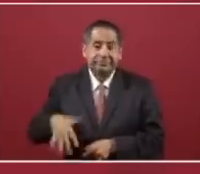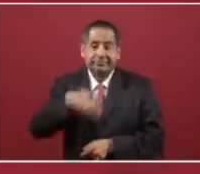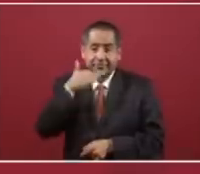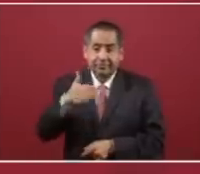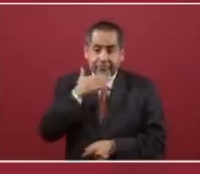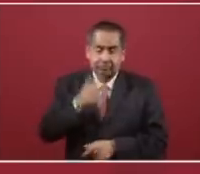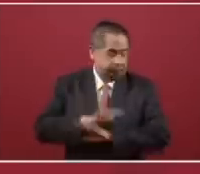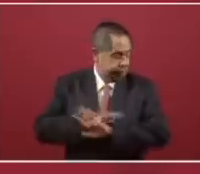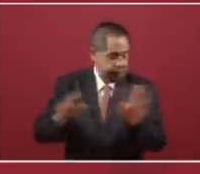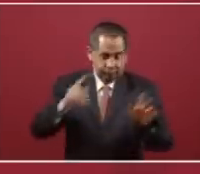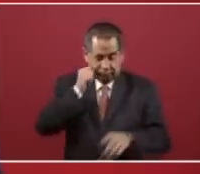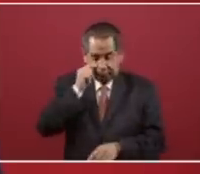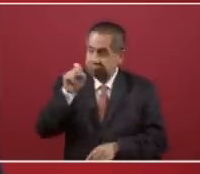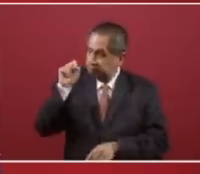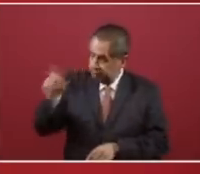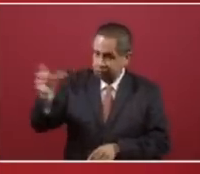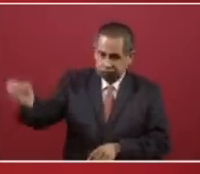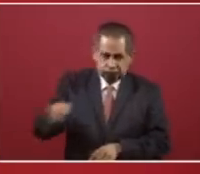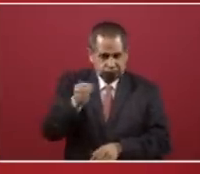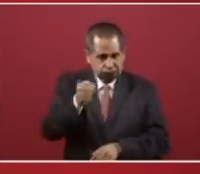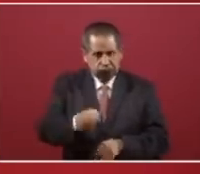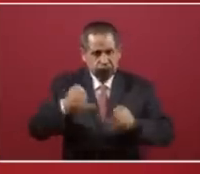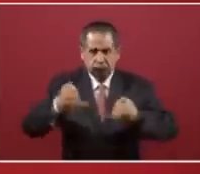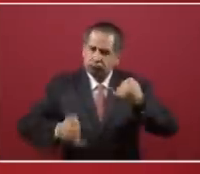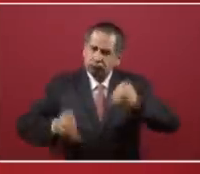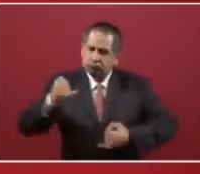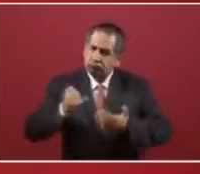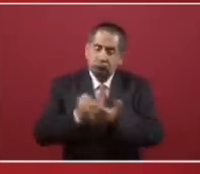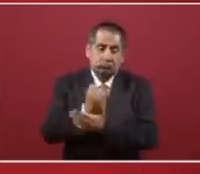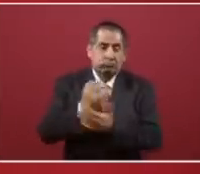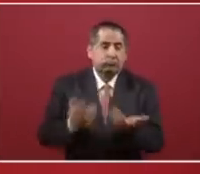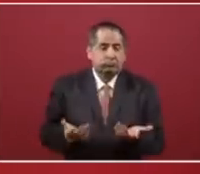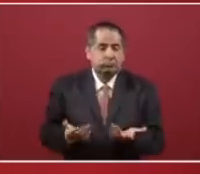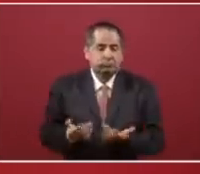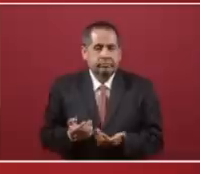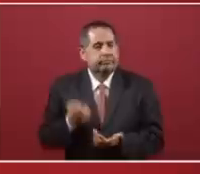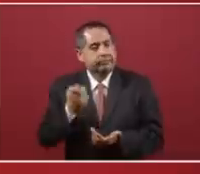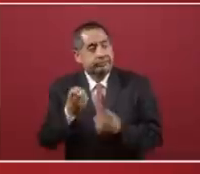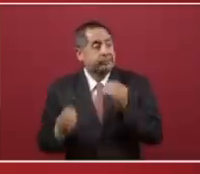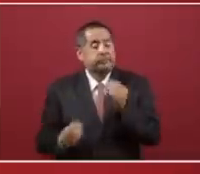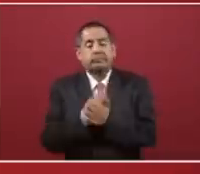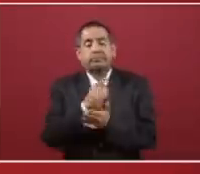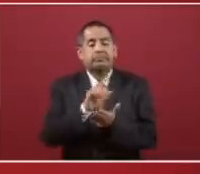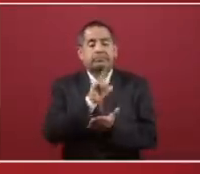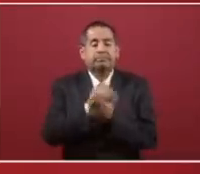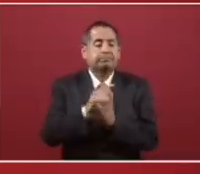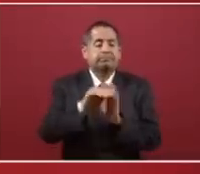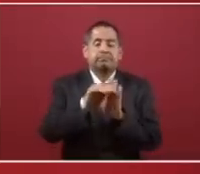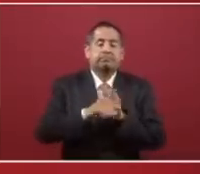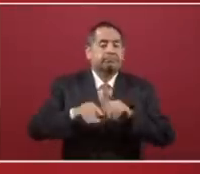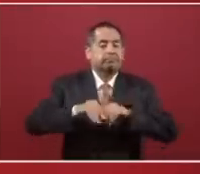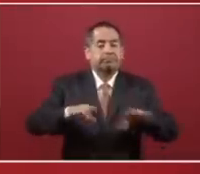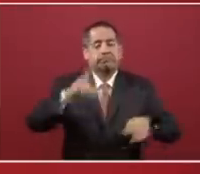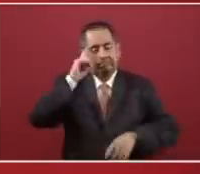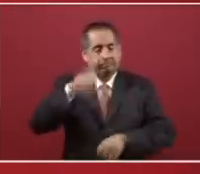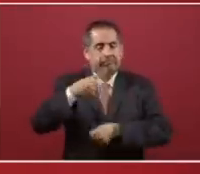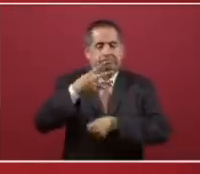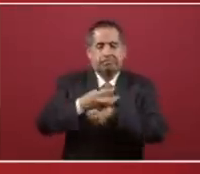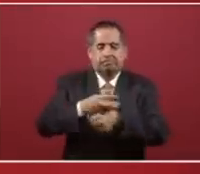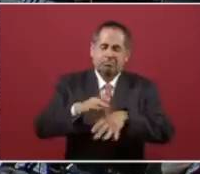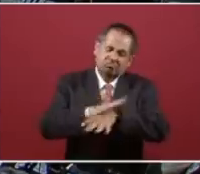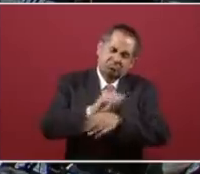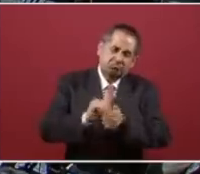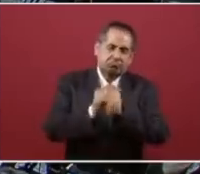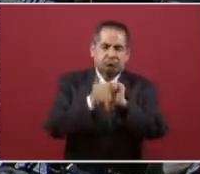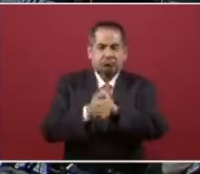impunidad entonces esto es el marco nuevo para la cuarta transformación entonces